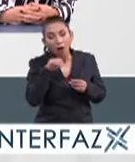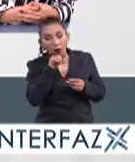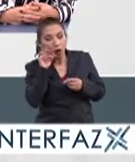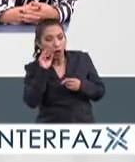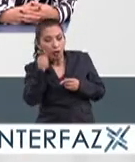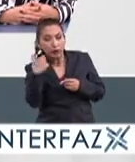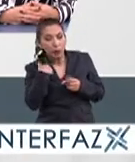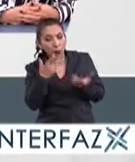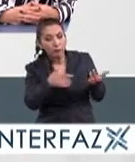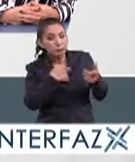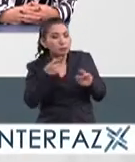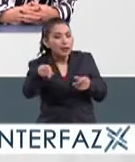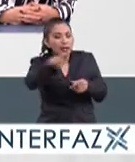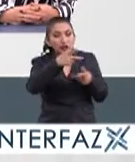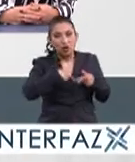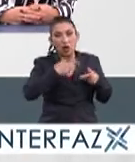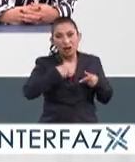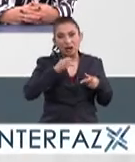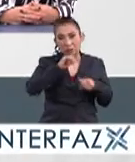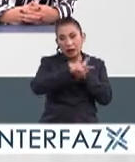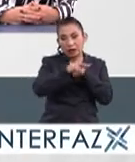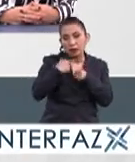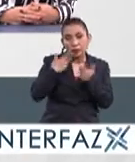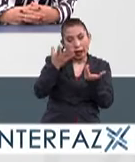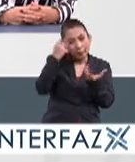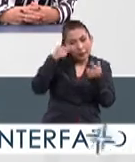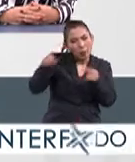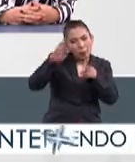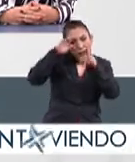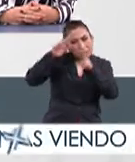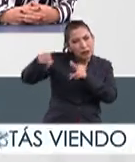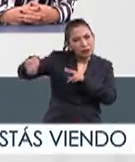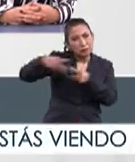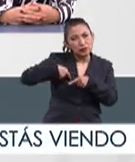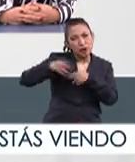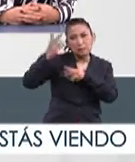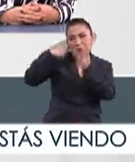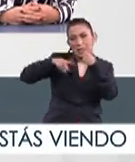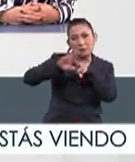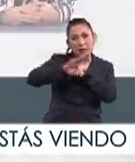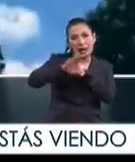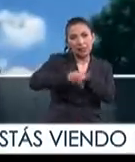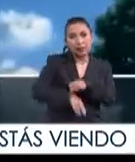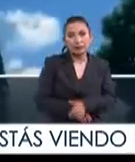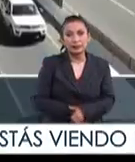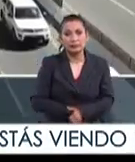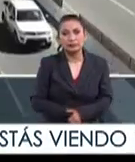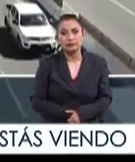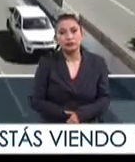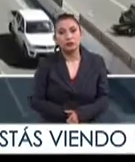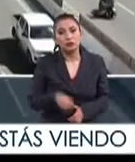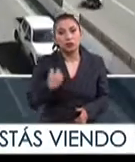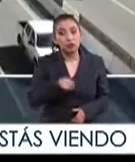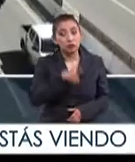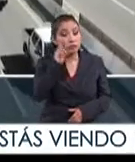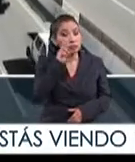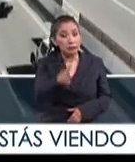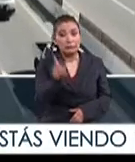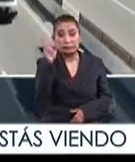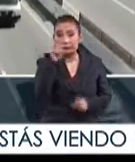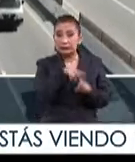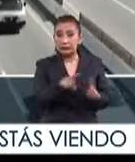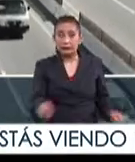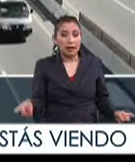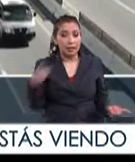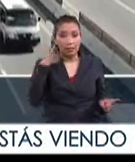la concientización de la sociedad desde su perspectiva. Sì, questo è molto importante. Stiamo in frente a un fenomeno